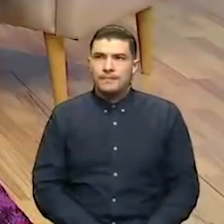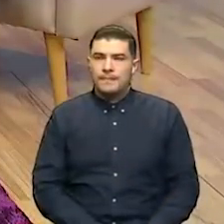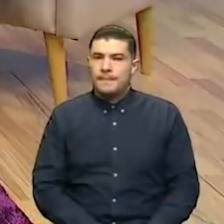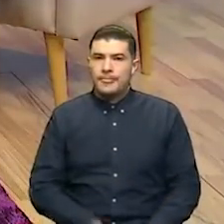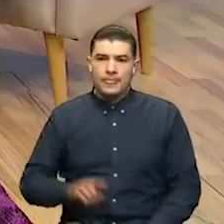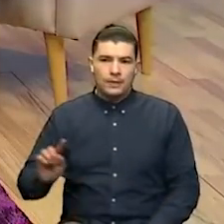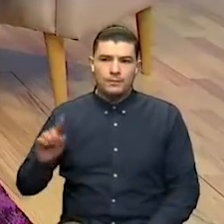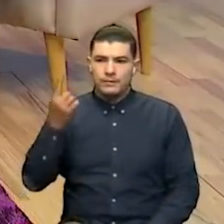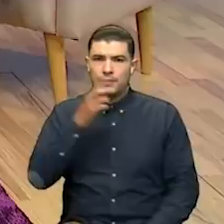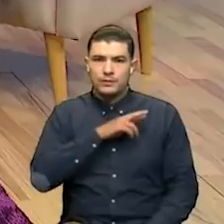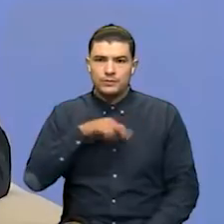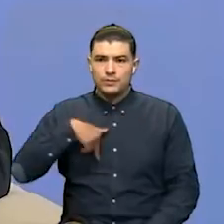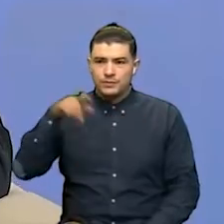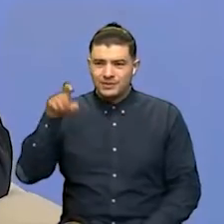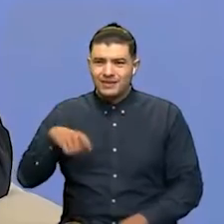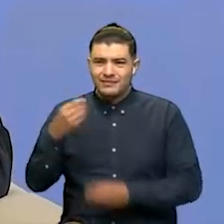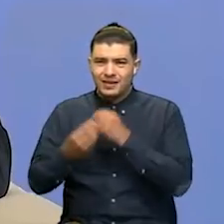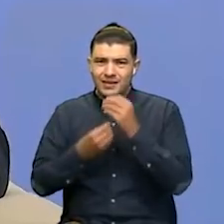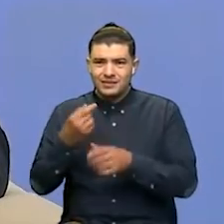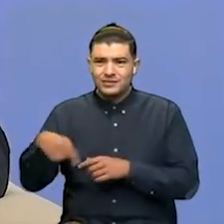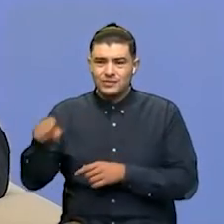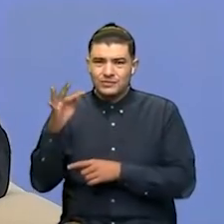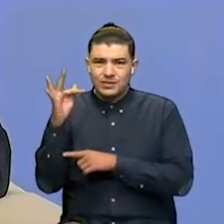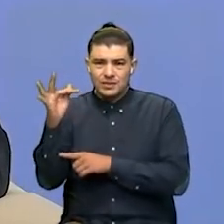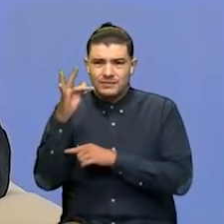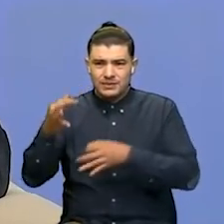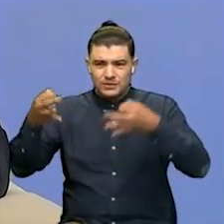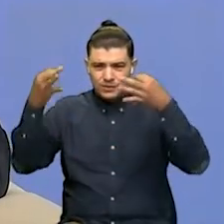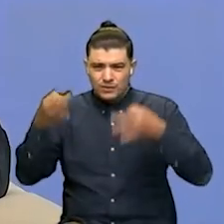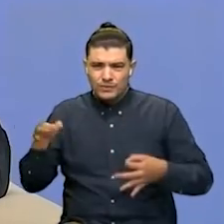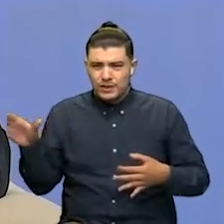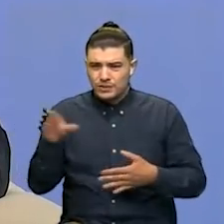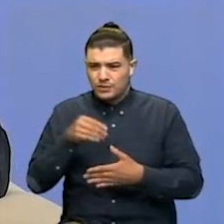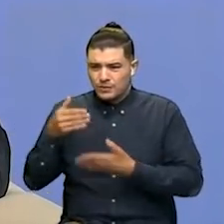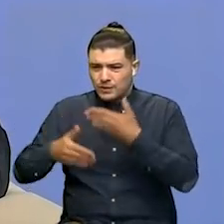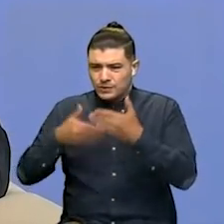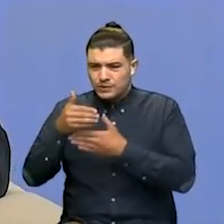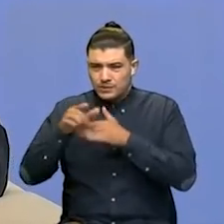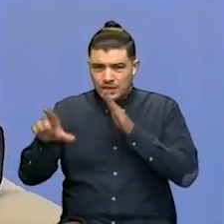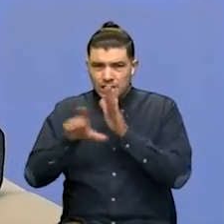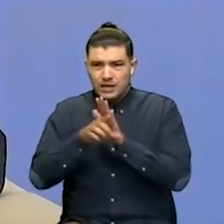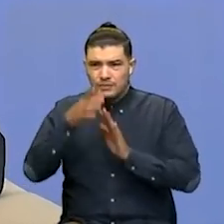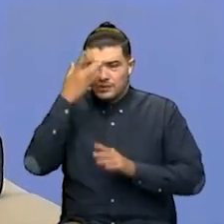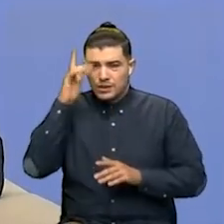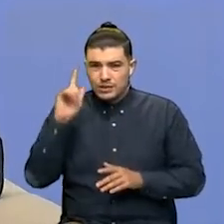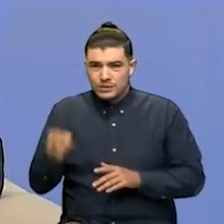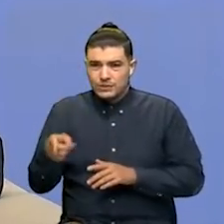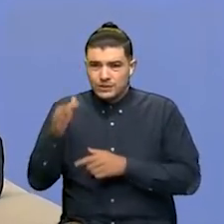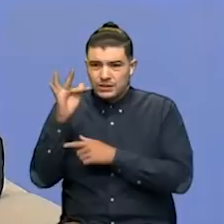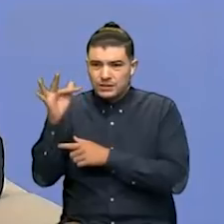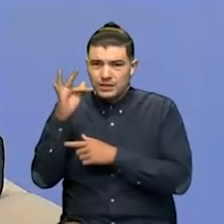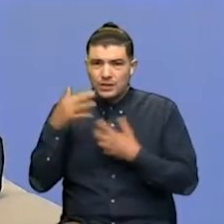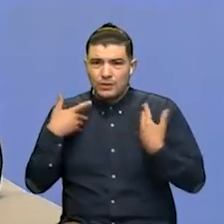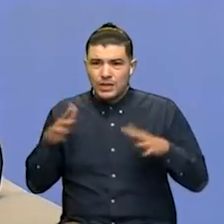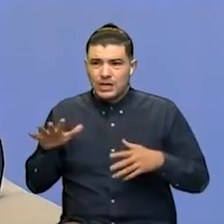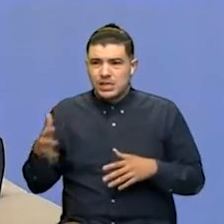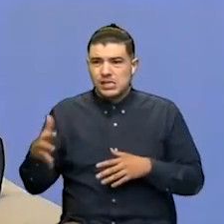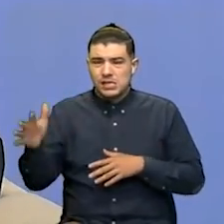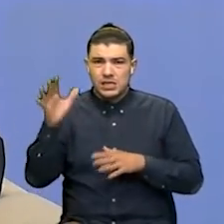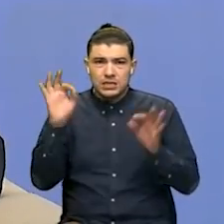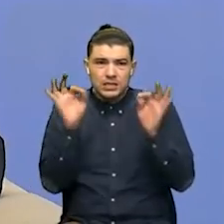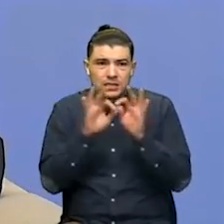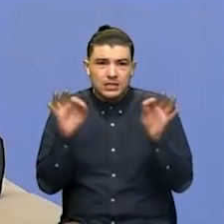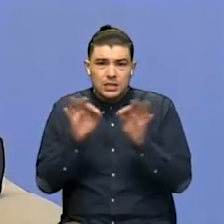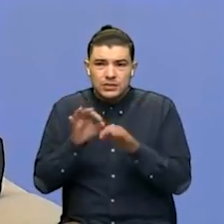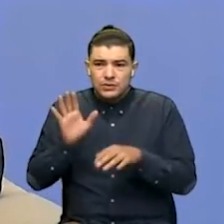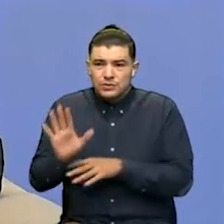Lo primero que tenemos que hacer es mirar si el testamento cumple con todos los requisitos legales, porque, digamos, un testamento no es cualquier documento, no es simplemente que